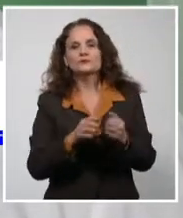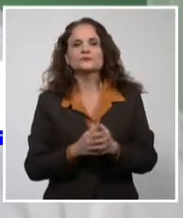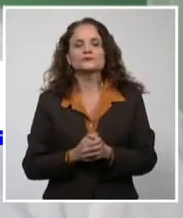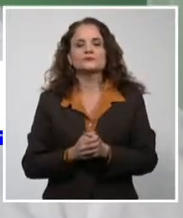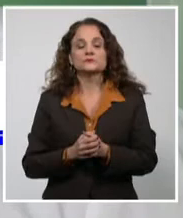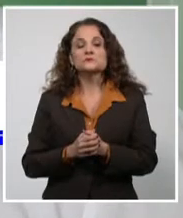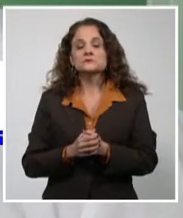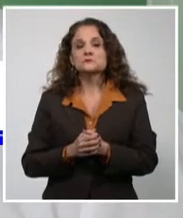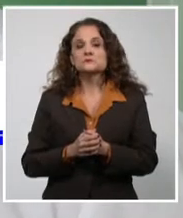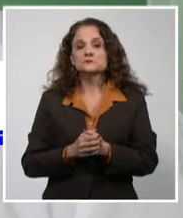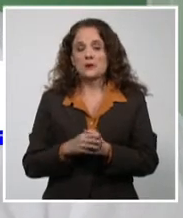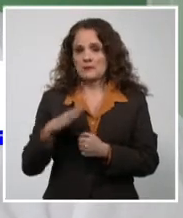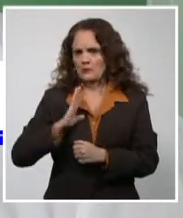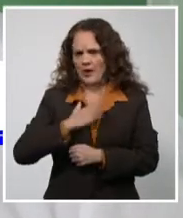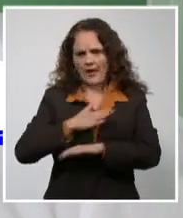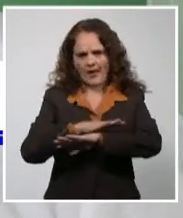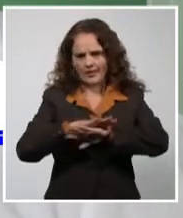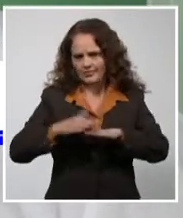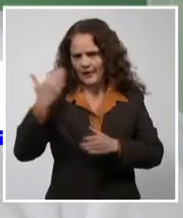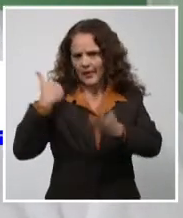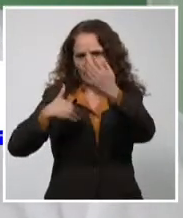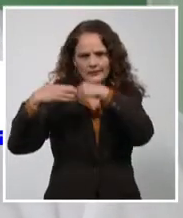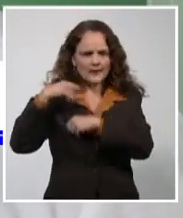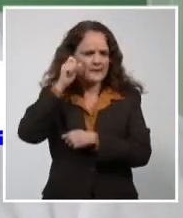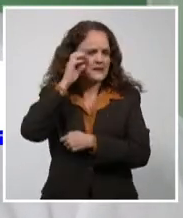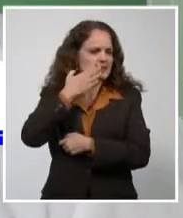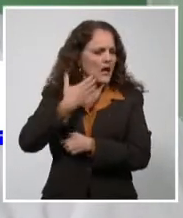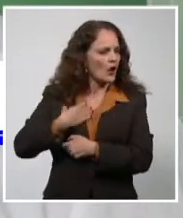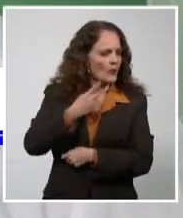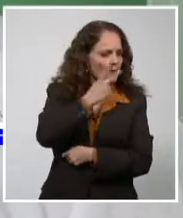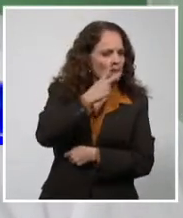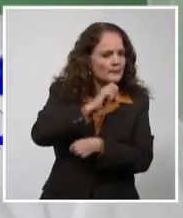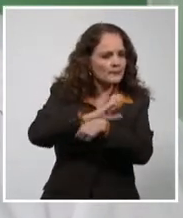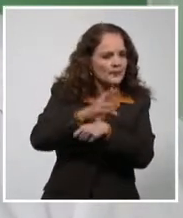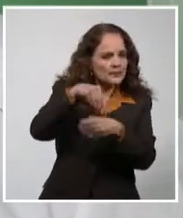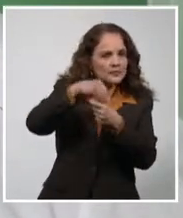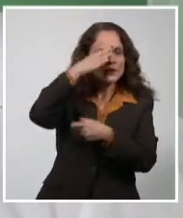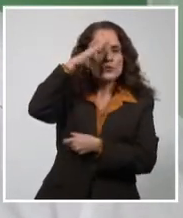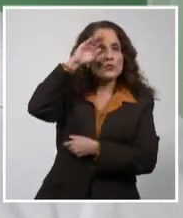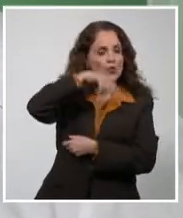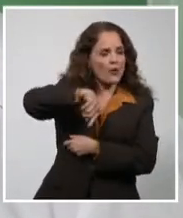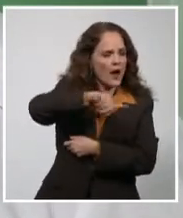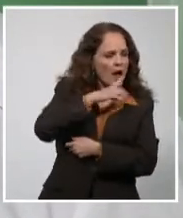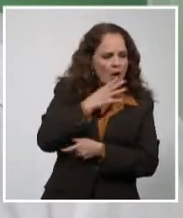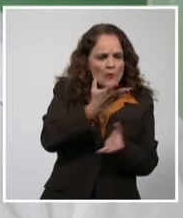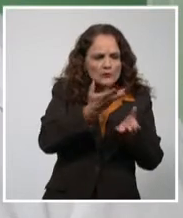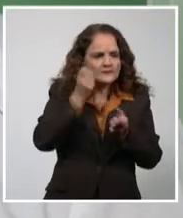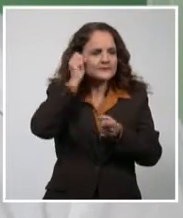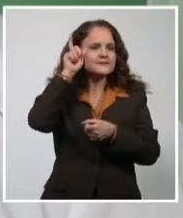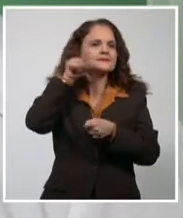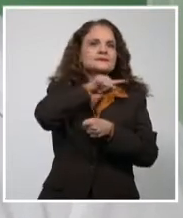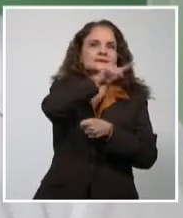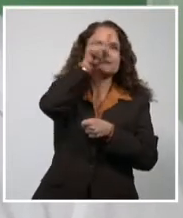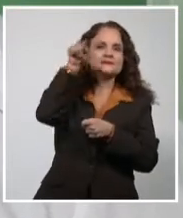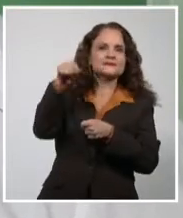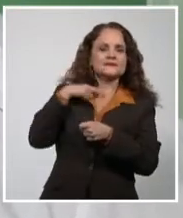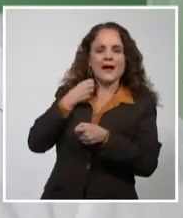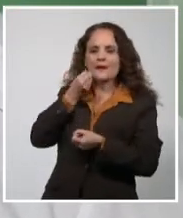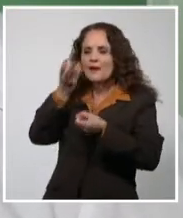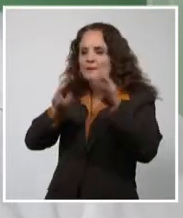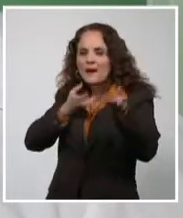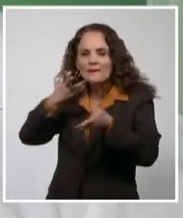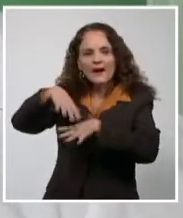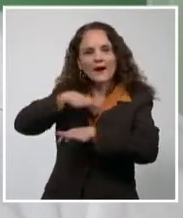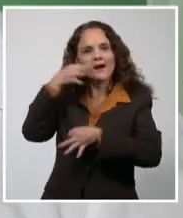en Cuba, aportar nuestra experiencia a nuestros hermanos kenyanos y lograr el control